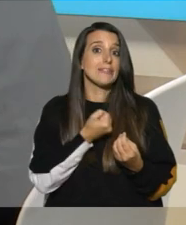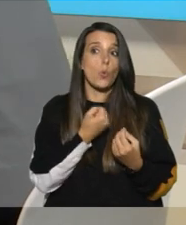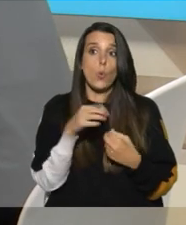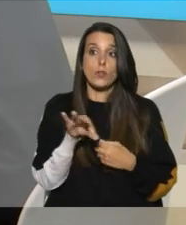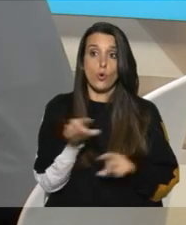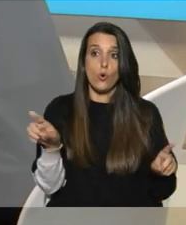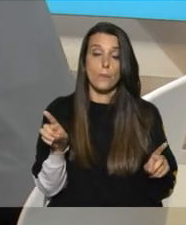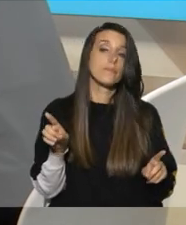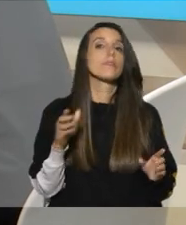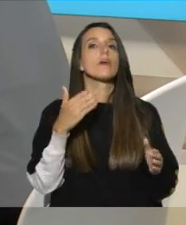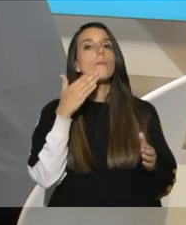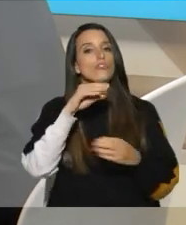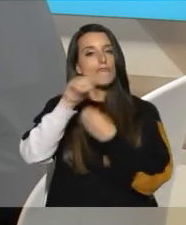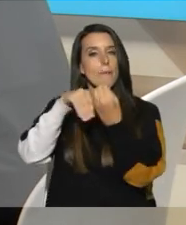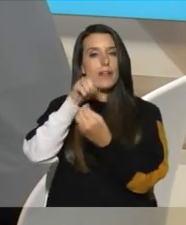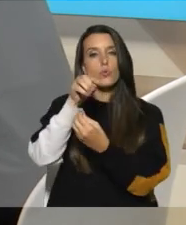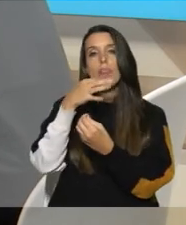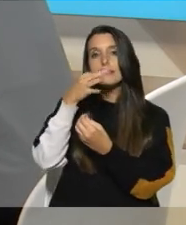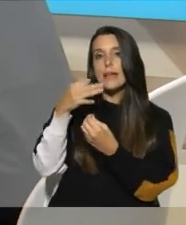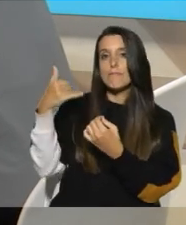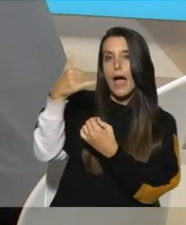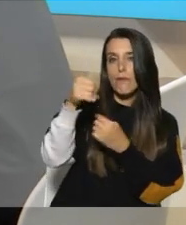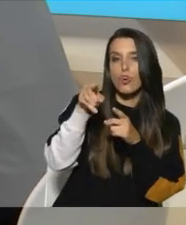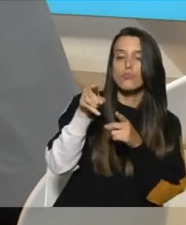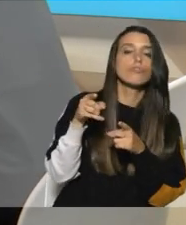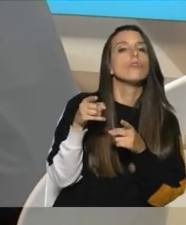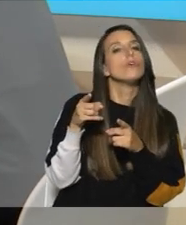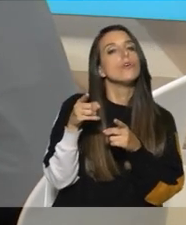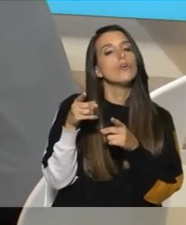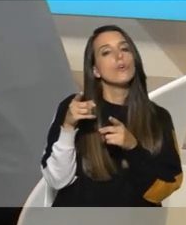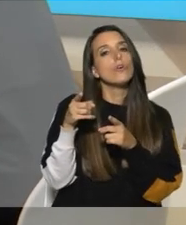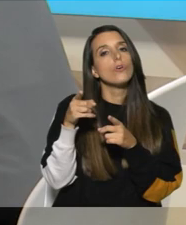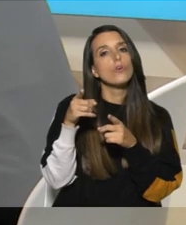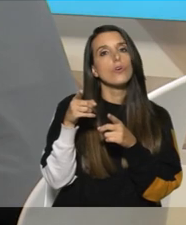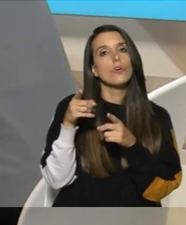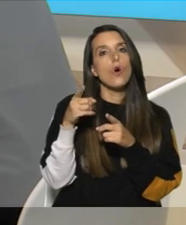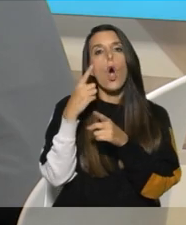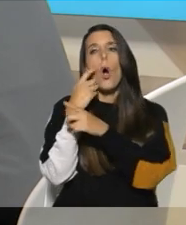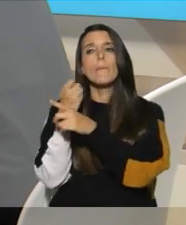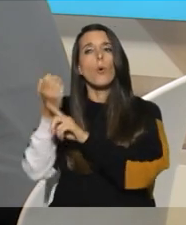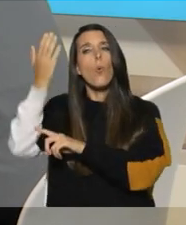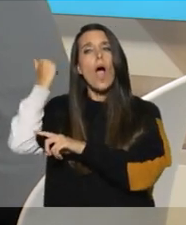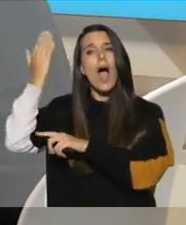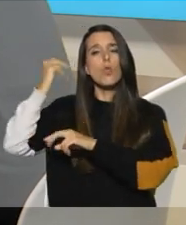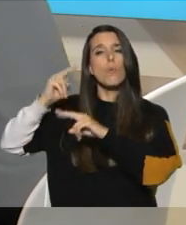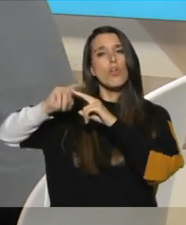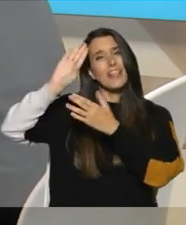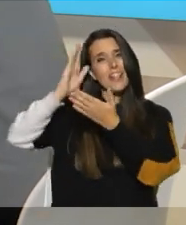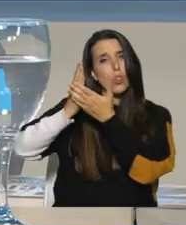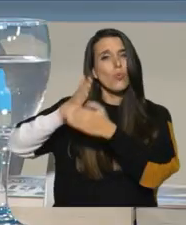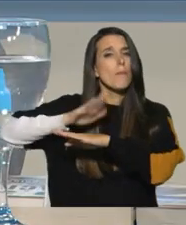Cuando usted me está hablando de esta familia en particular que se comunicaron con usted, sí. el señor ese, ¿cuándo murió? ¿En época de dictadura